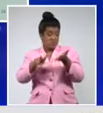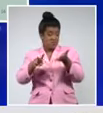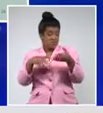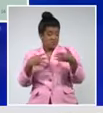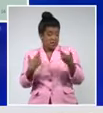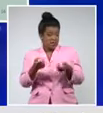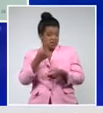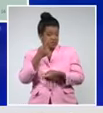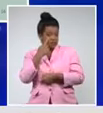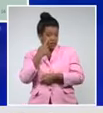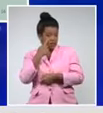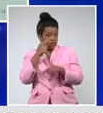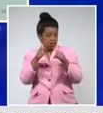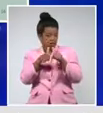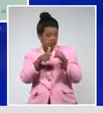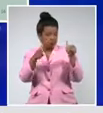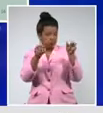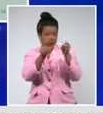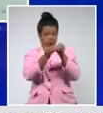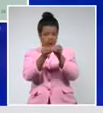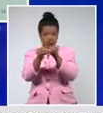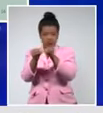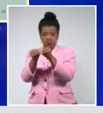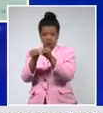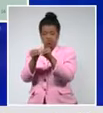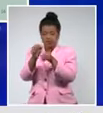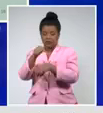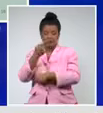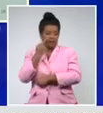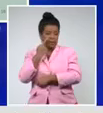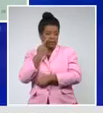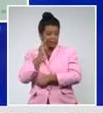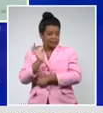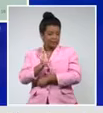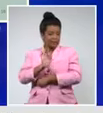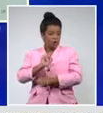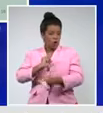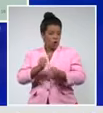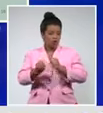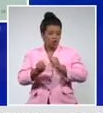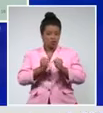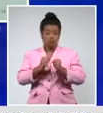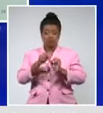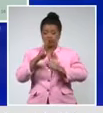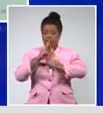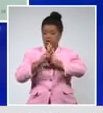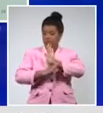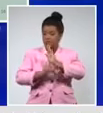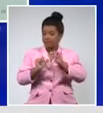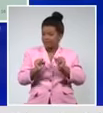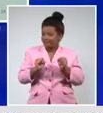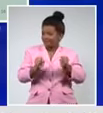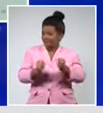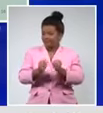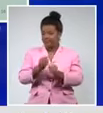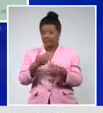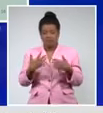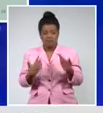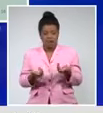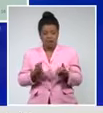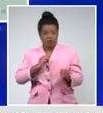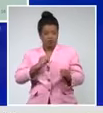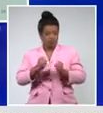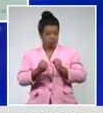una elevada transmisión y todavía adoptan medidas para poder mantenerlo